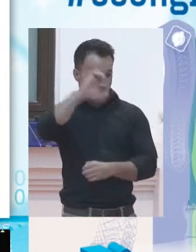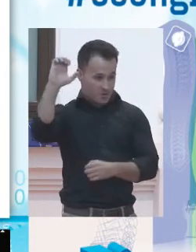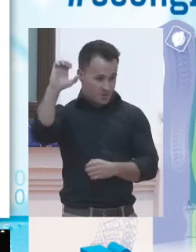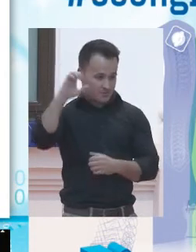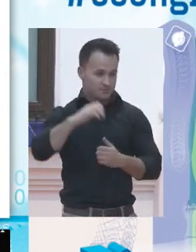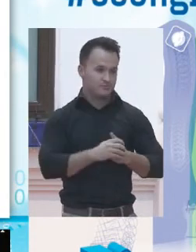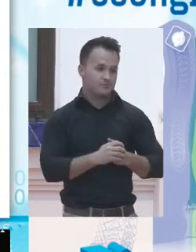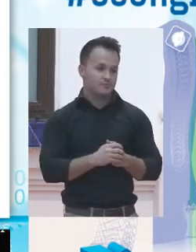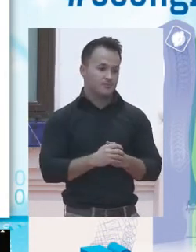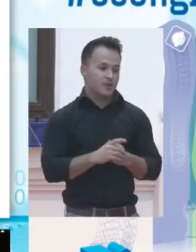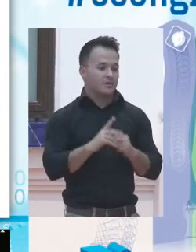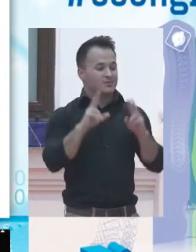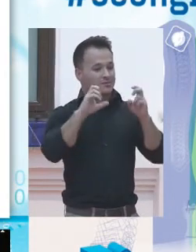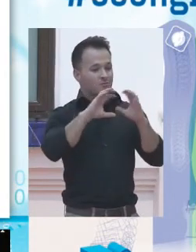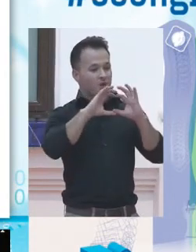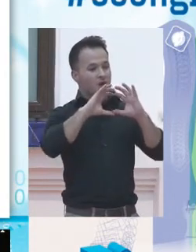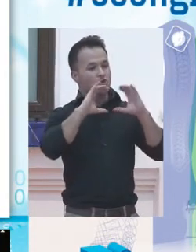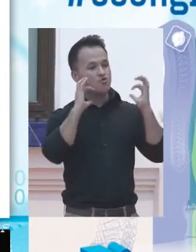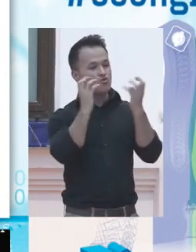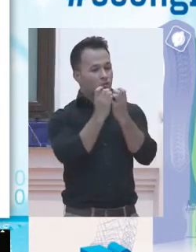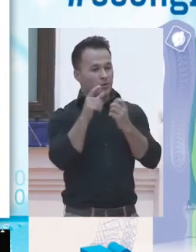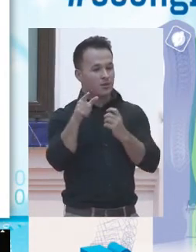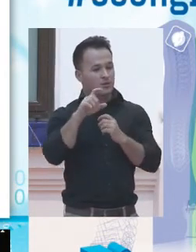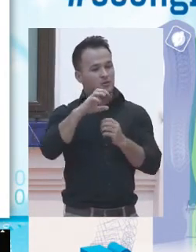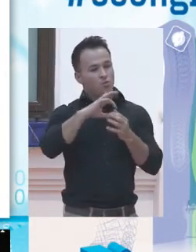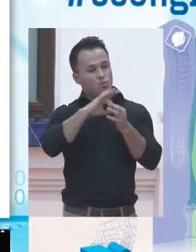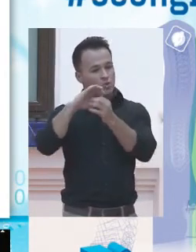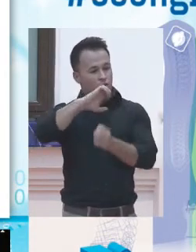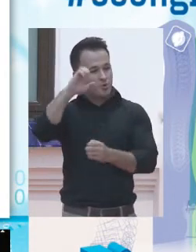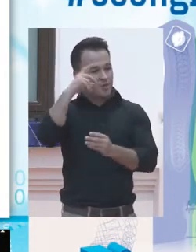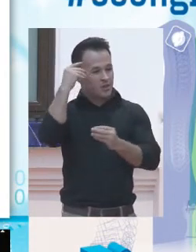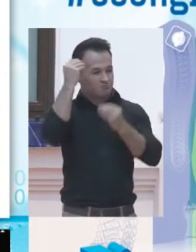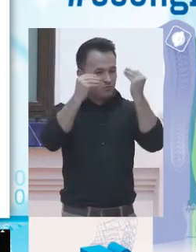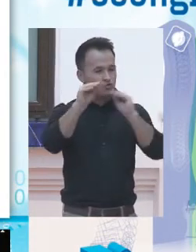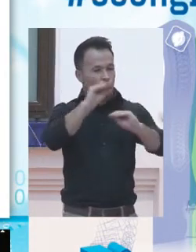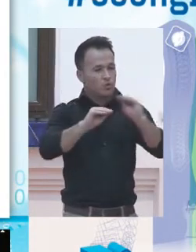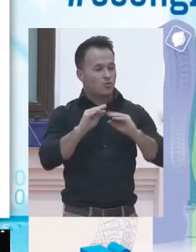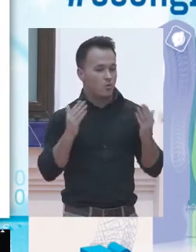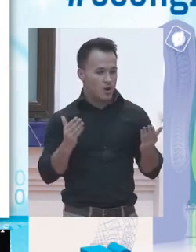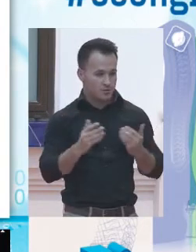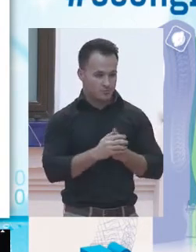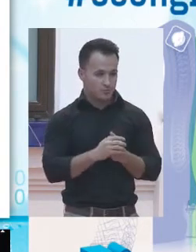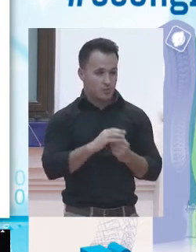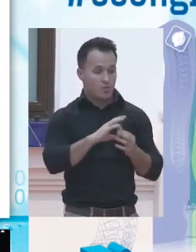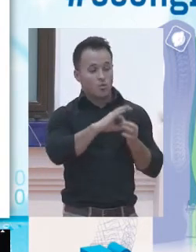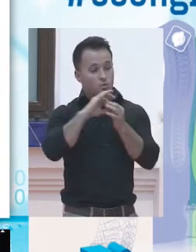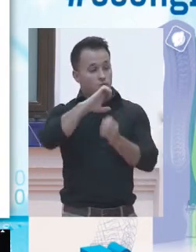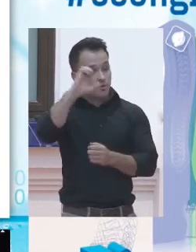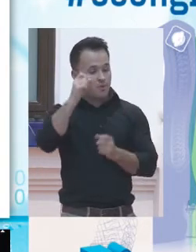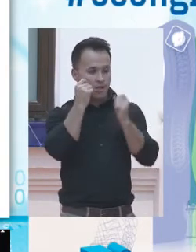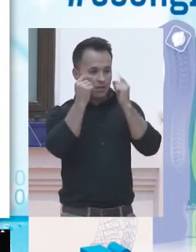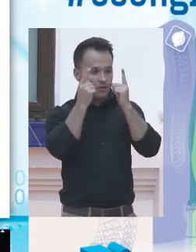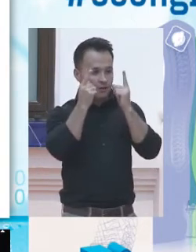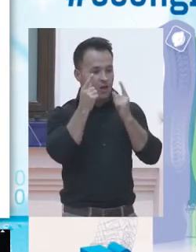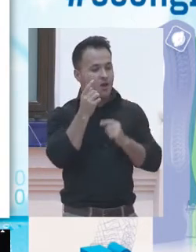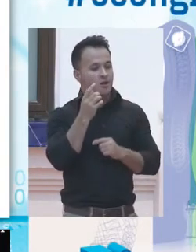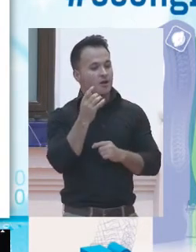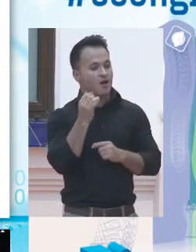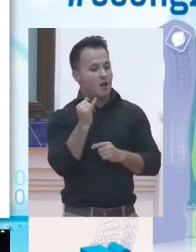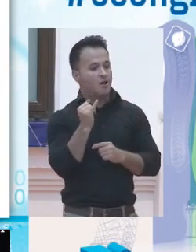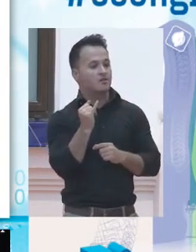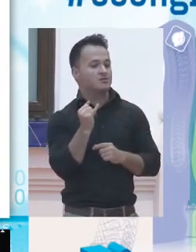la Unión Europea con la nube y qué soluciones ha pensado? En primer lugar, la Unión Europea se dio cuenta que había 3